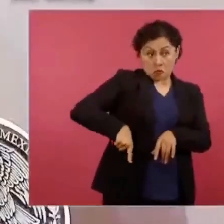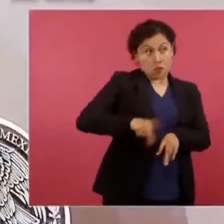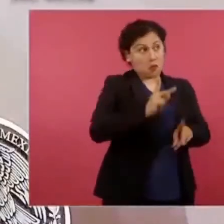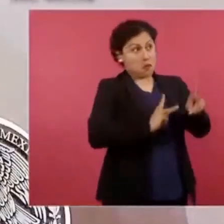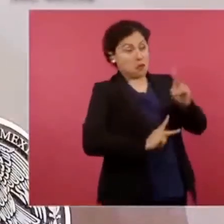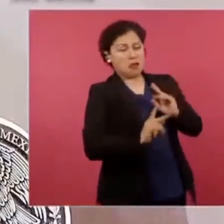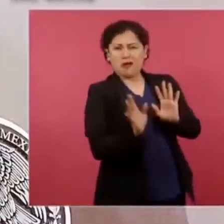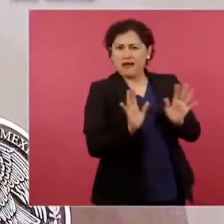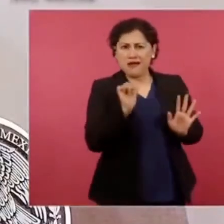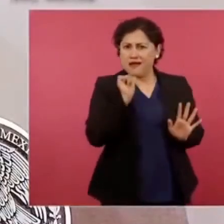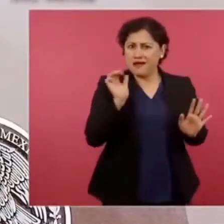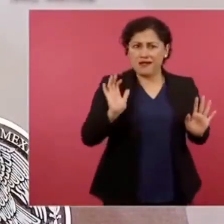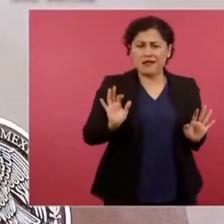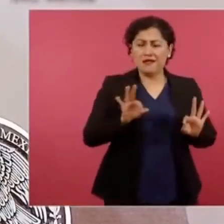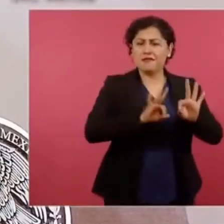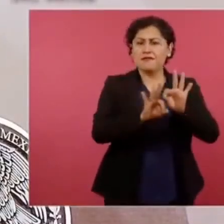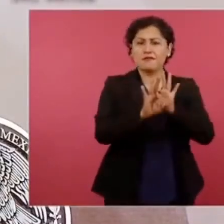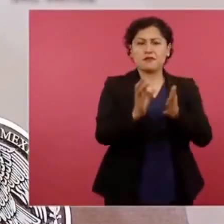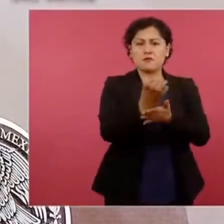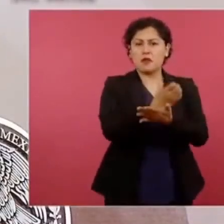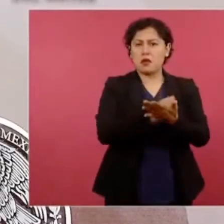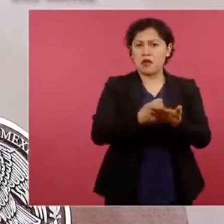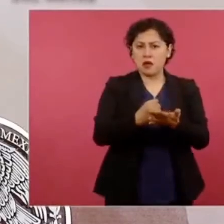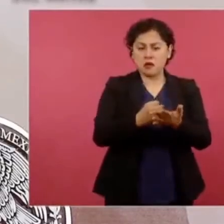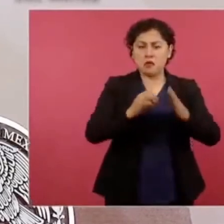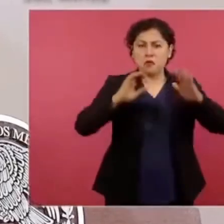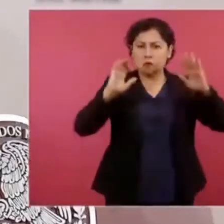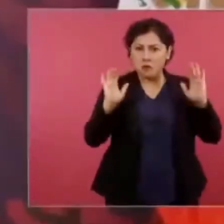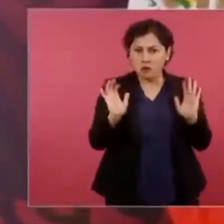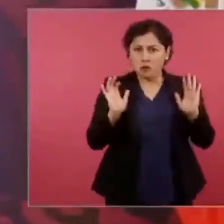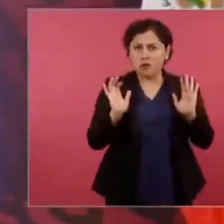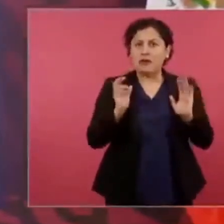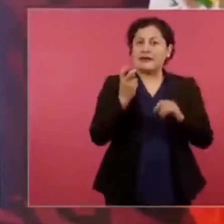Y ayer parece que tomaron una medida